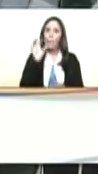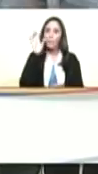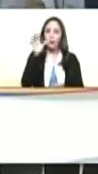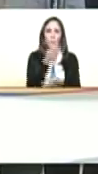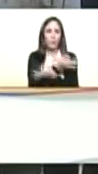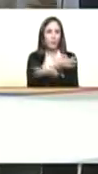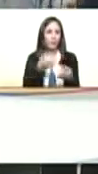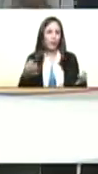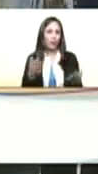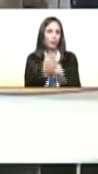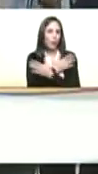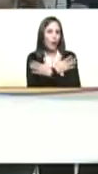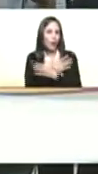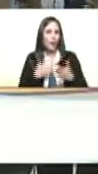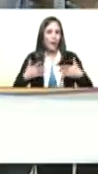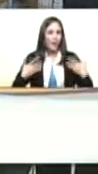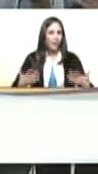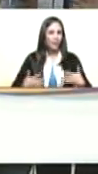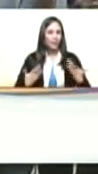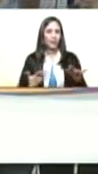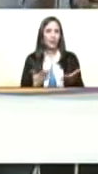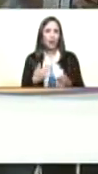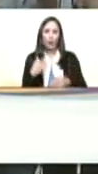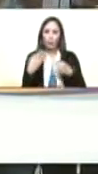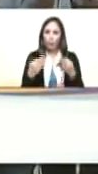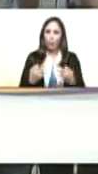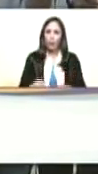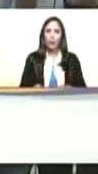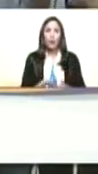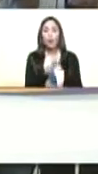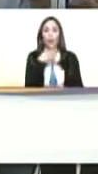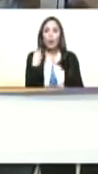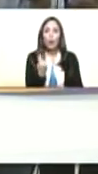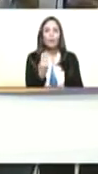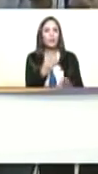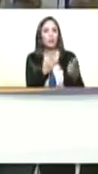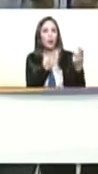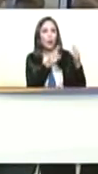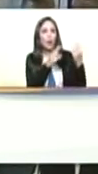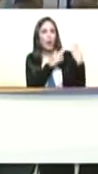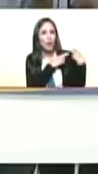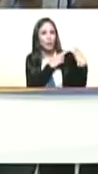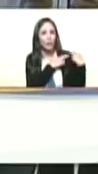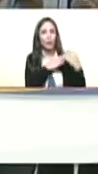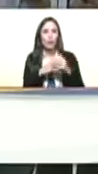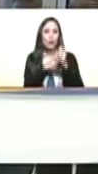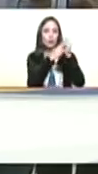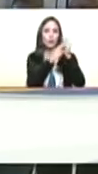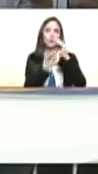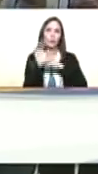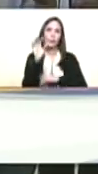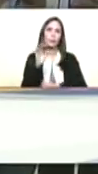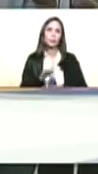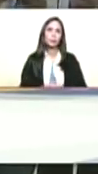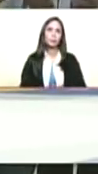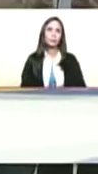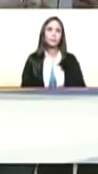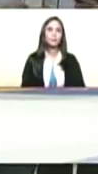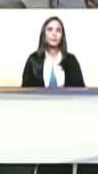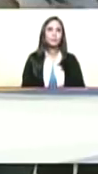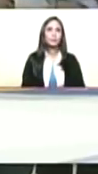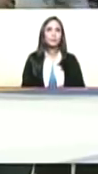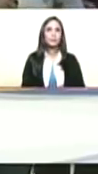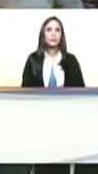patria feliz, una patria de ustedes, donde ustedes sean los dueños genuinos y verdaderos de este país.